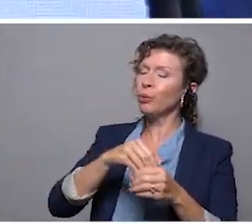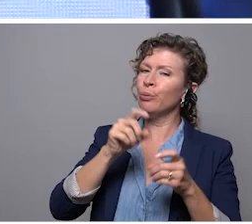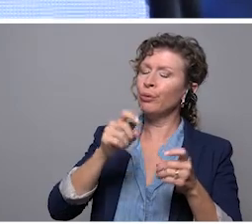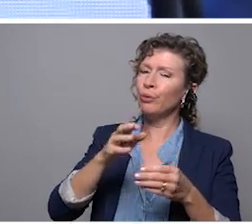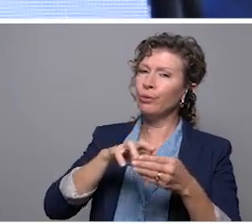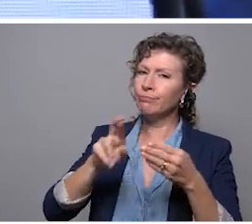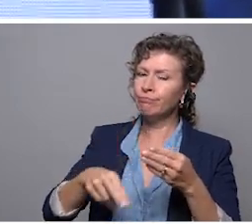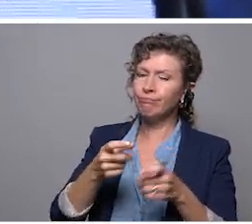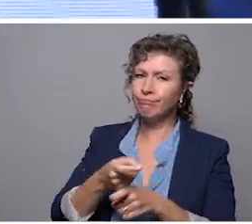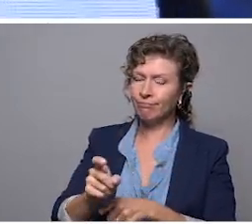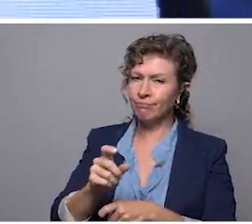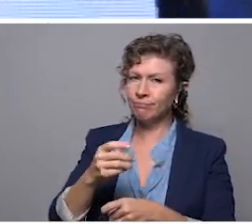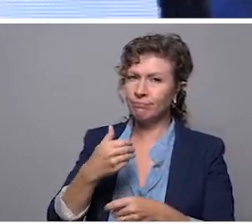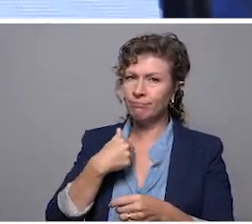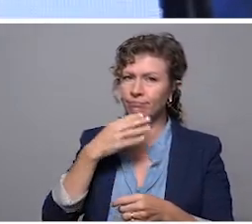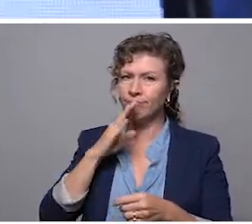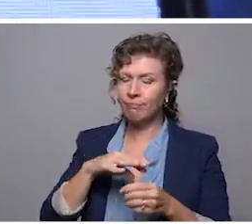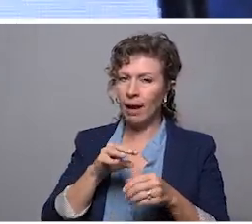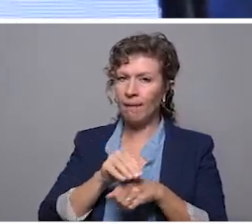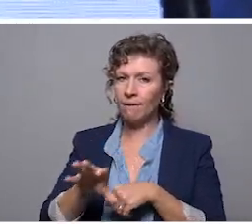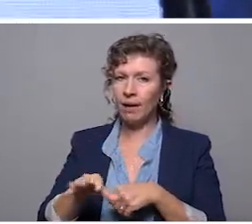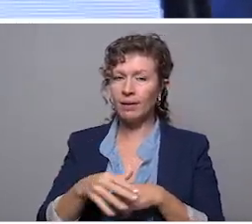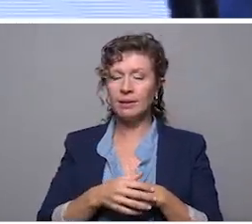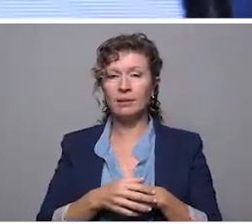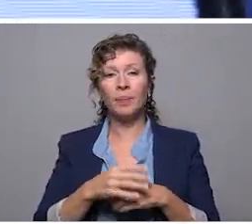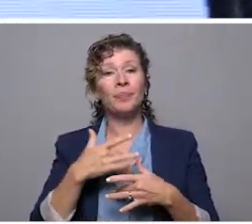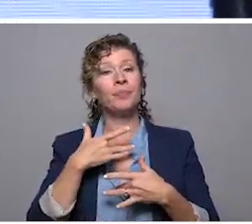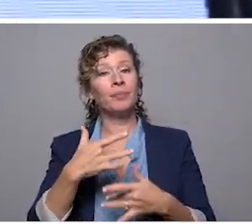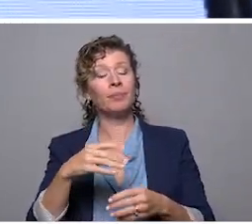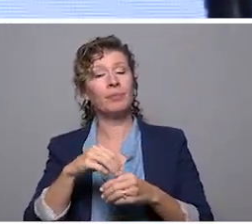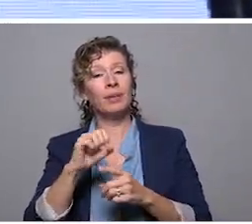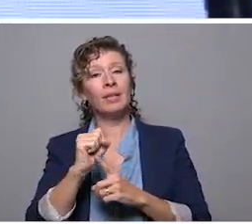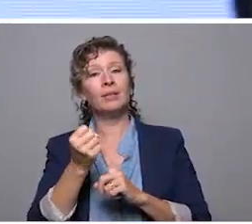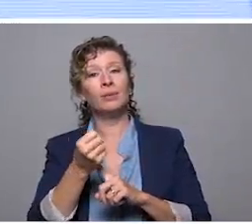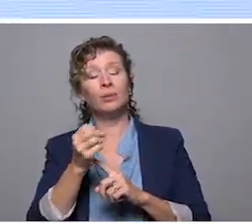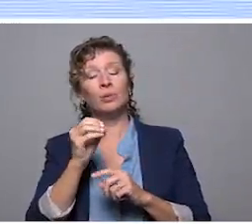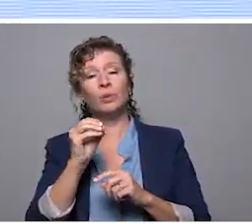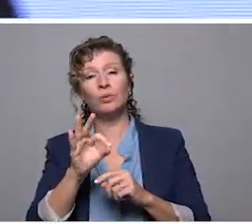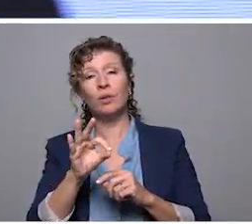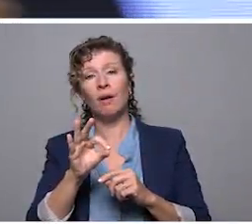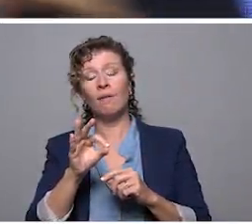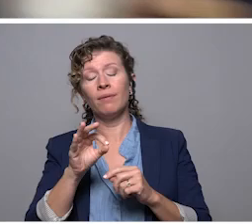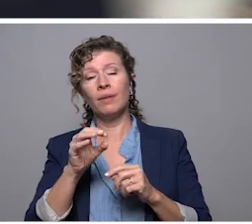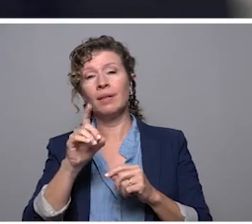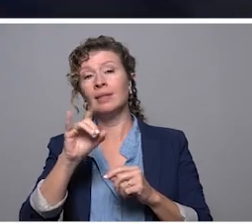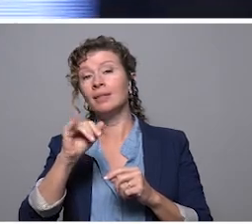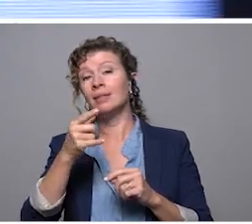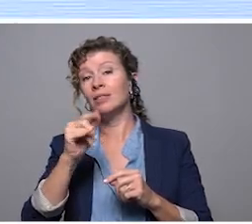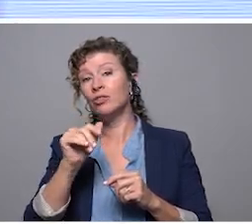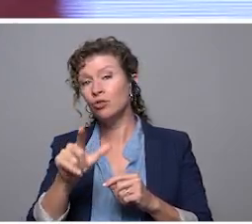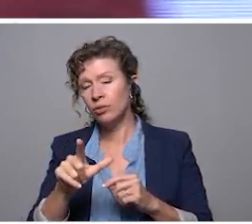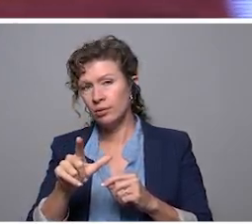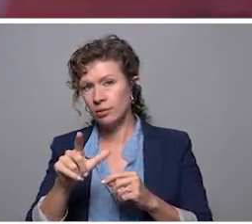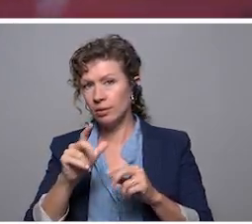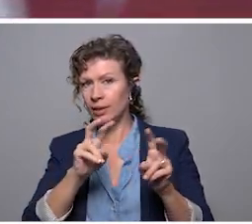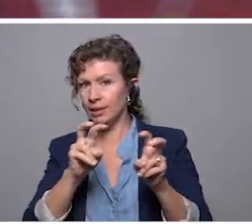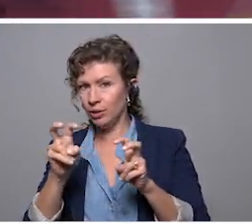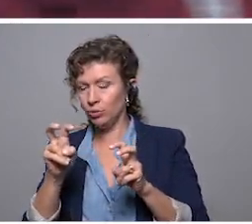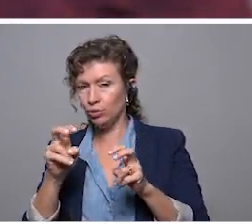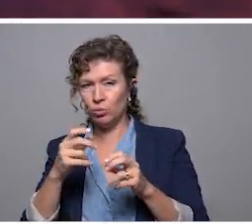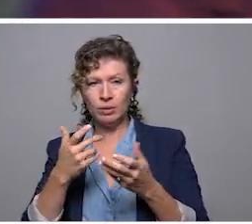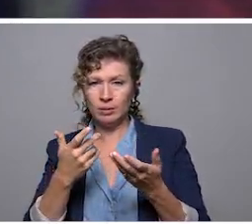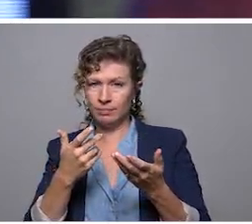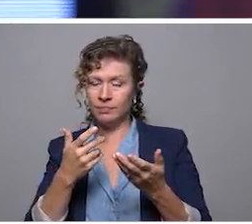pero hay que tenerla presente Cómo se aplica esto Elizabeth en tu institución o lo concreto bueno primero decirle verdad de que la